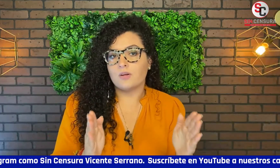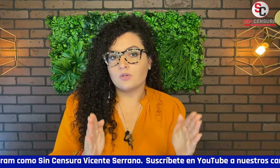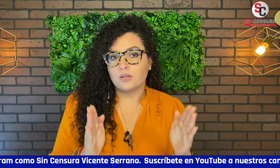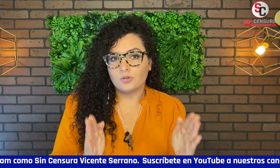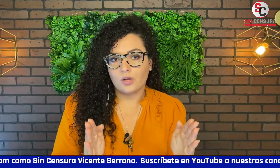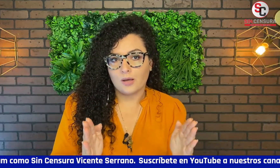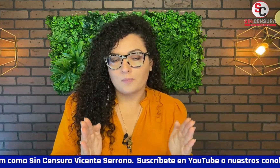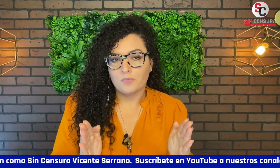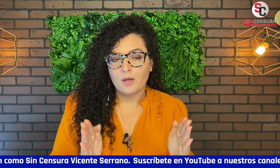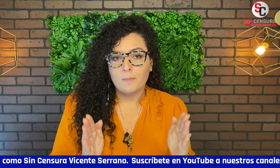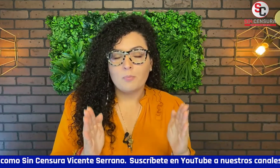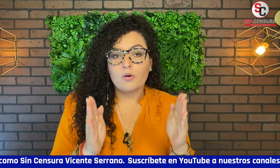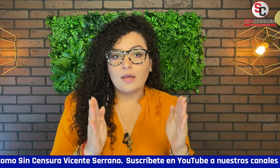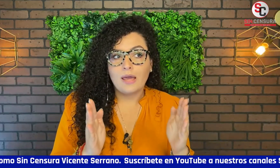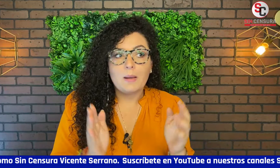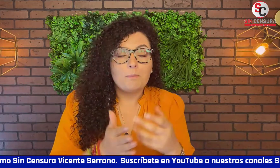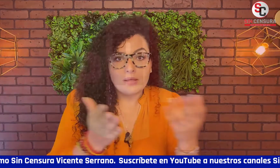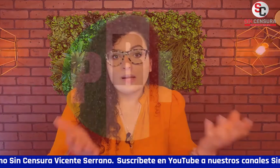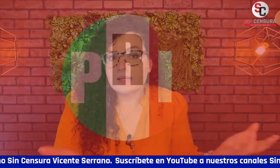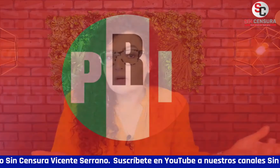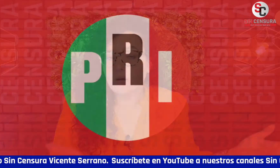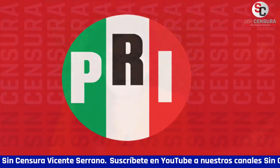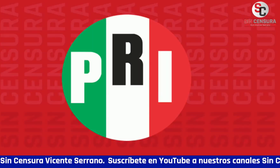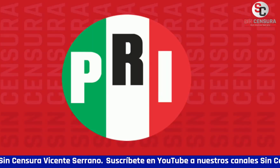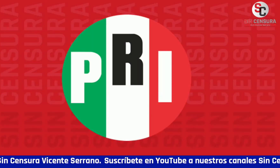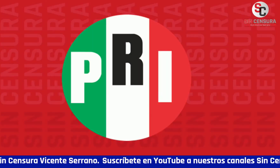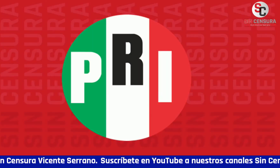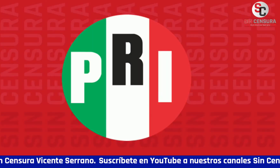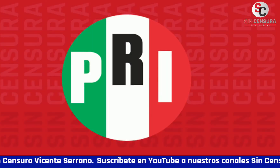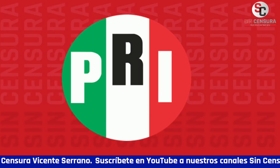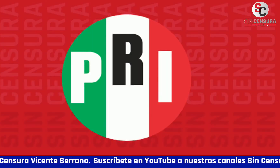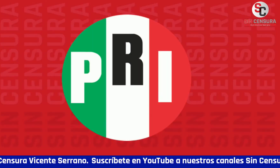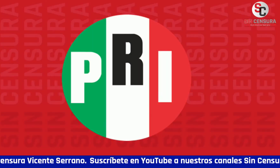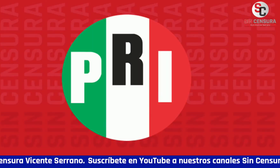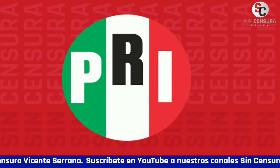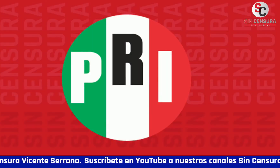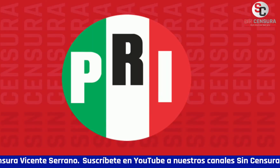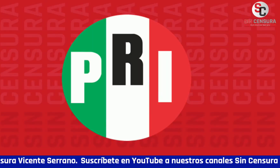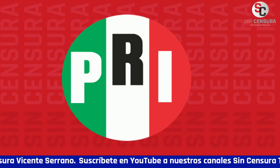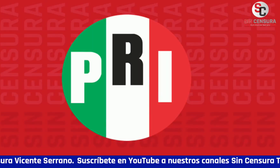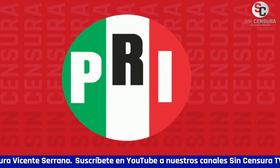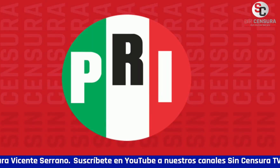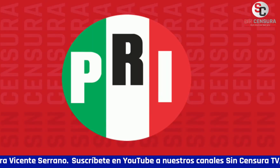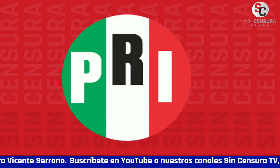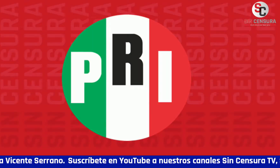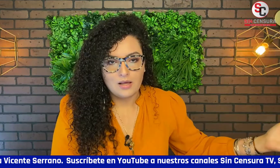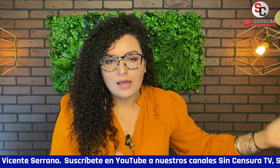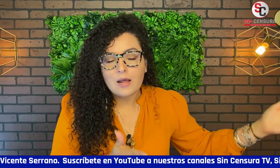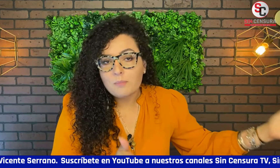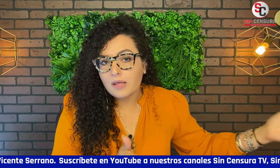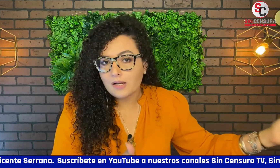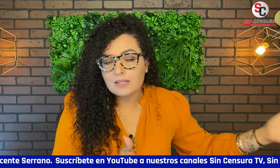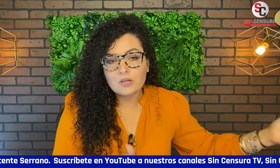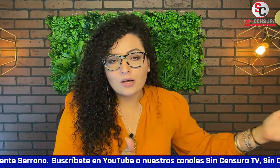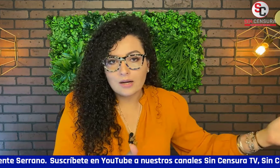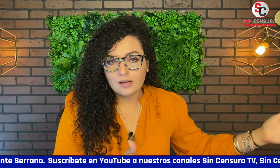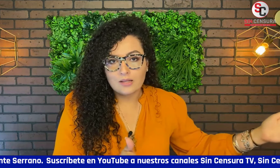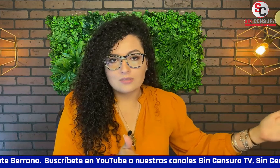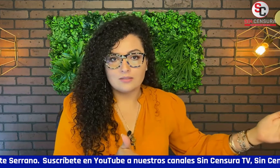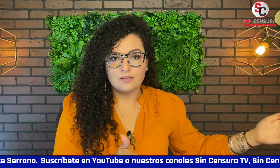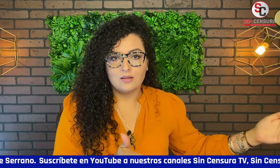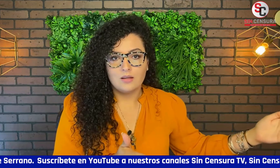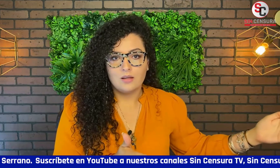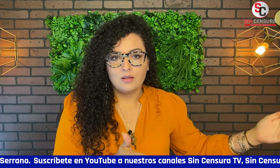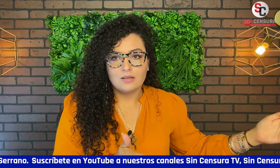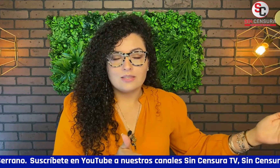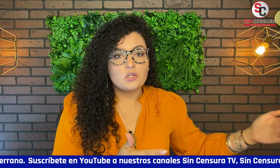hacer una definición histórica, porque el PRI de Lázaro Cárdenas fue histórico. El PRI de Lázaro